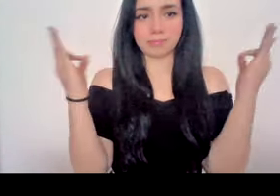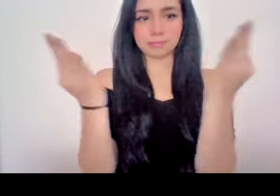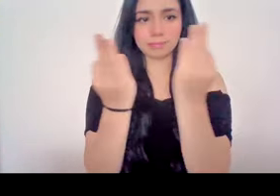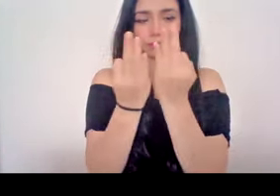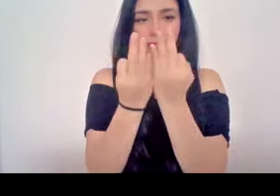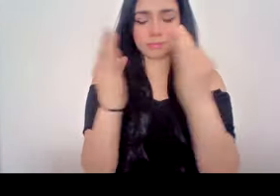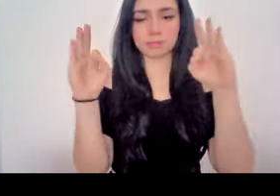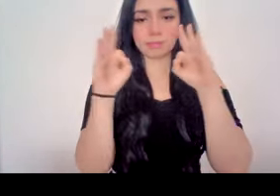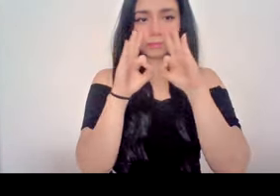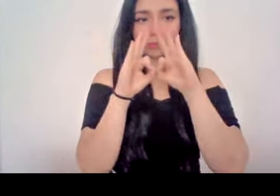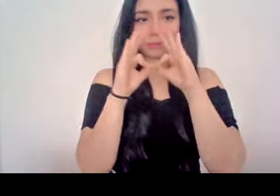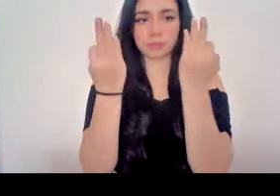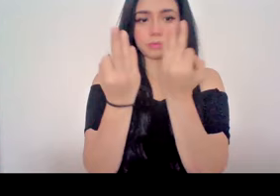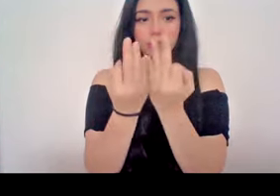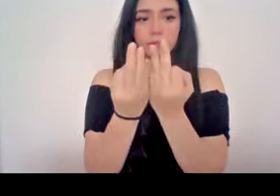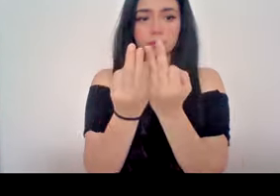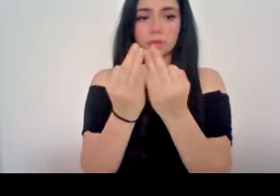familia.